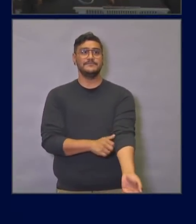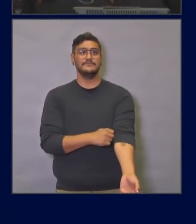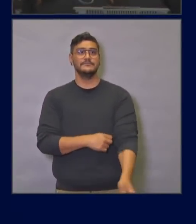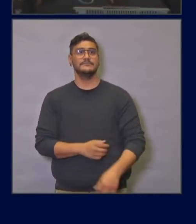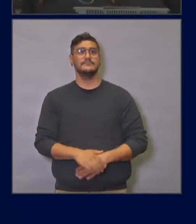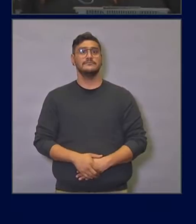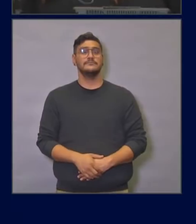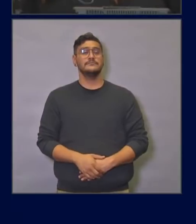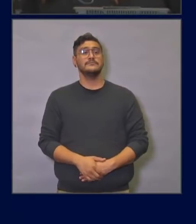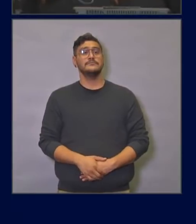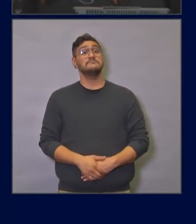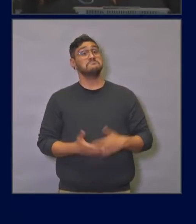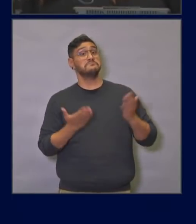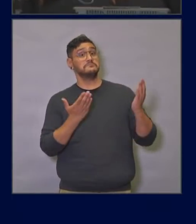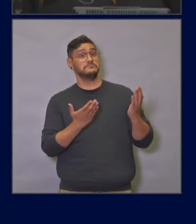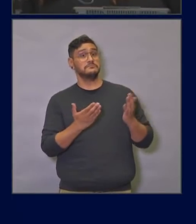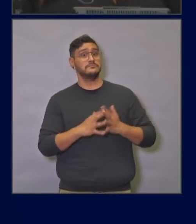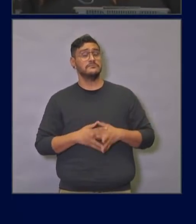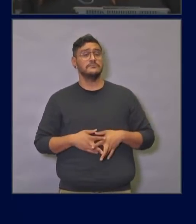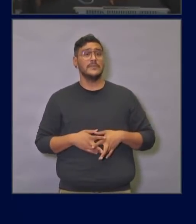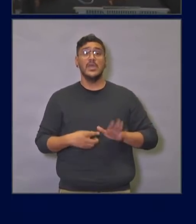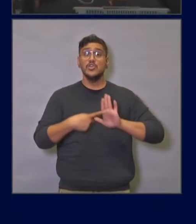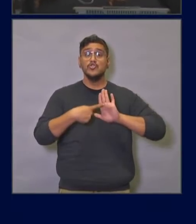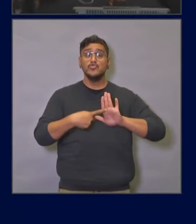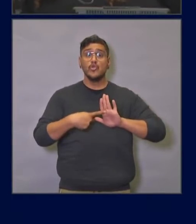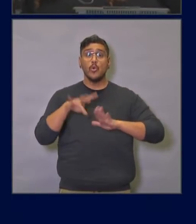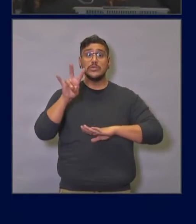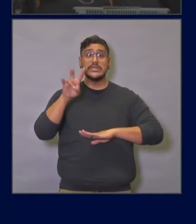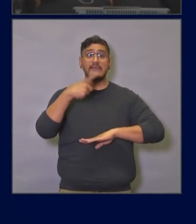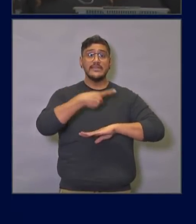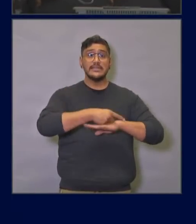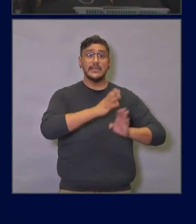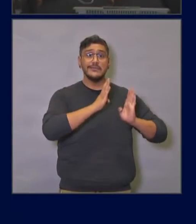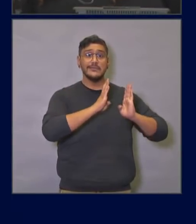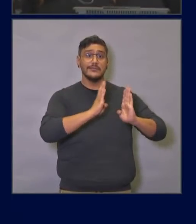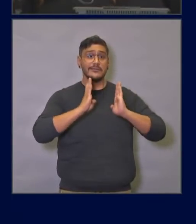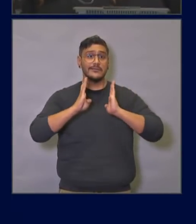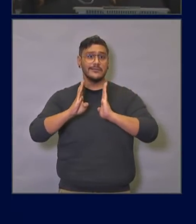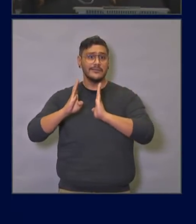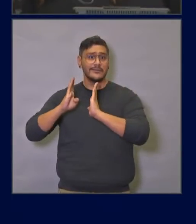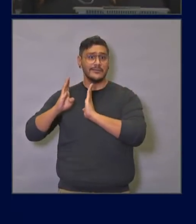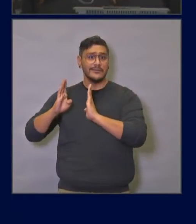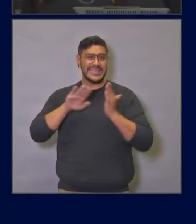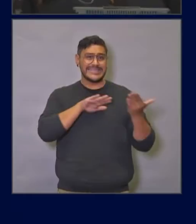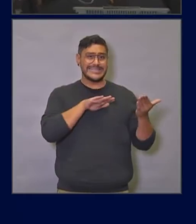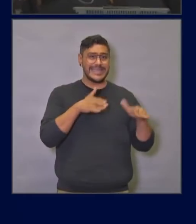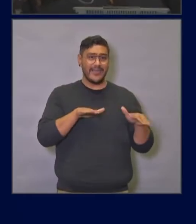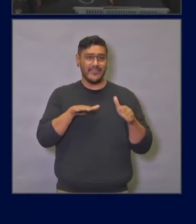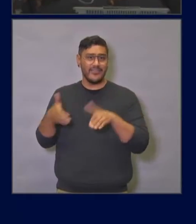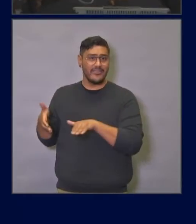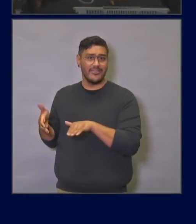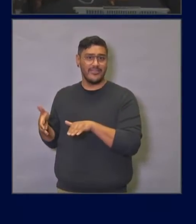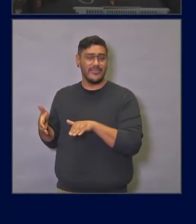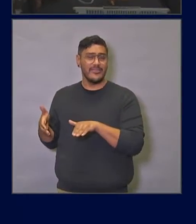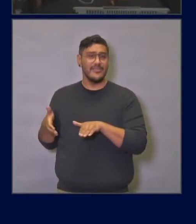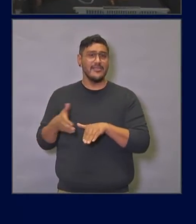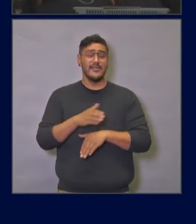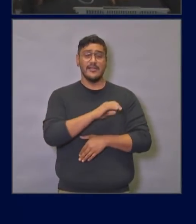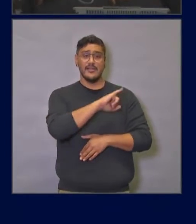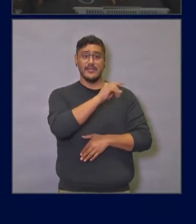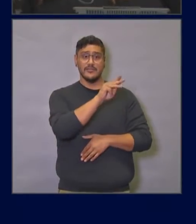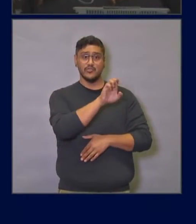Esta diapositiva muestra el promedio de los últimos 7 días de fallecimientos diarios. El 20 de julio,